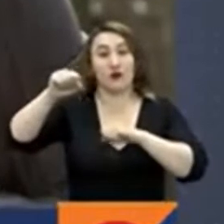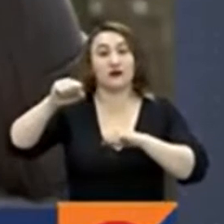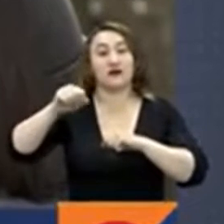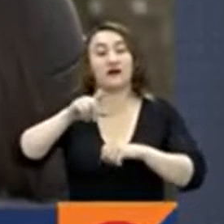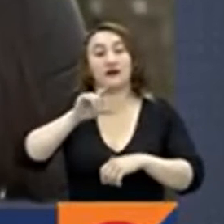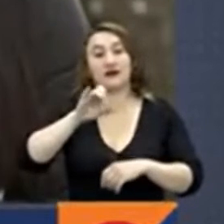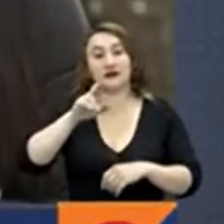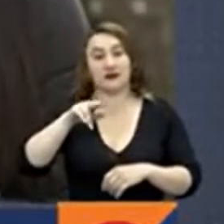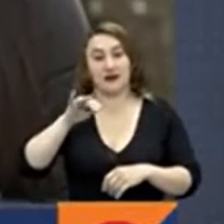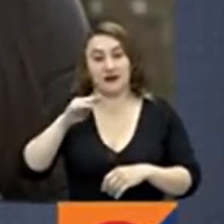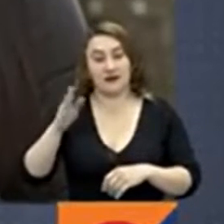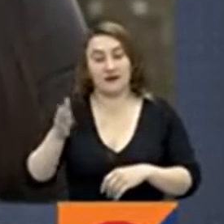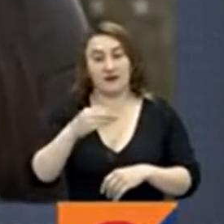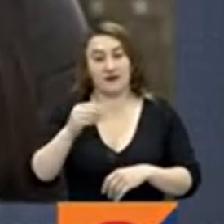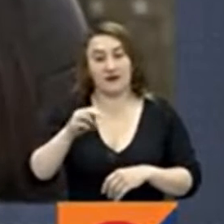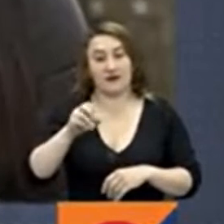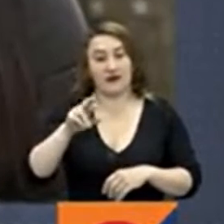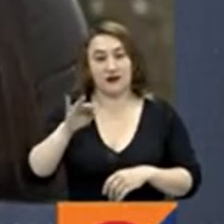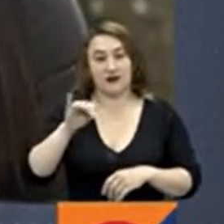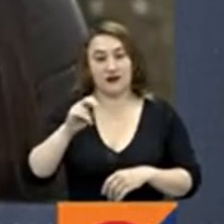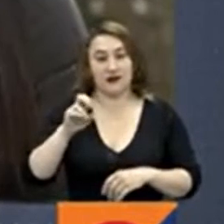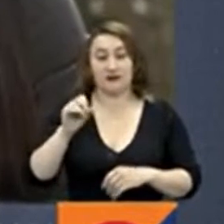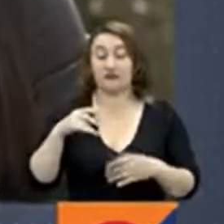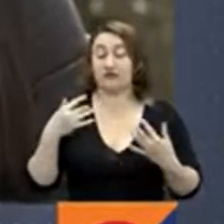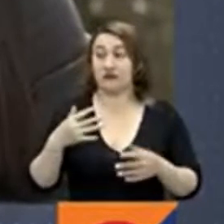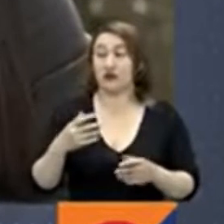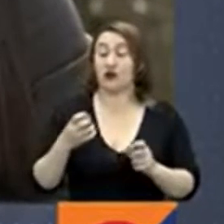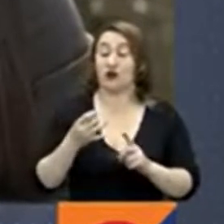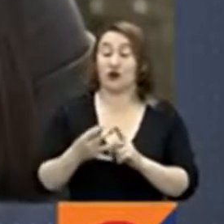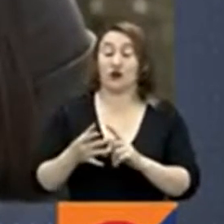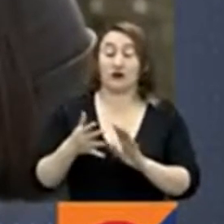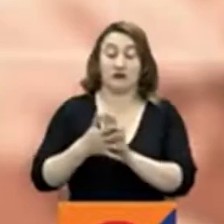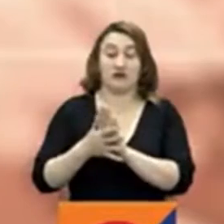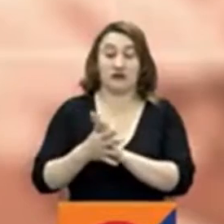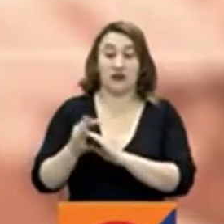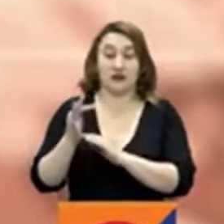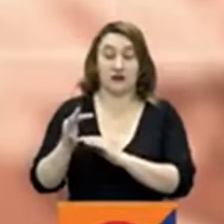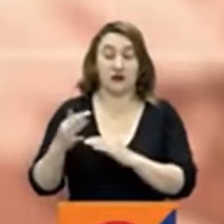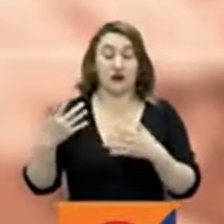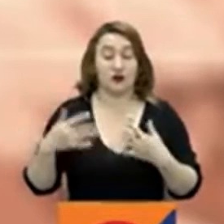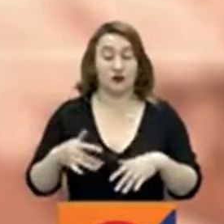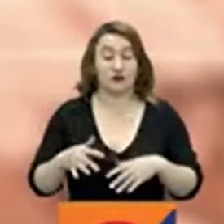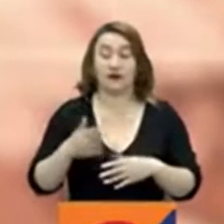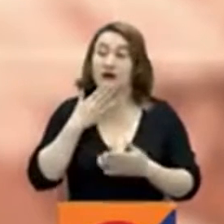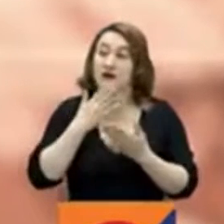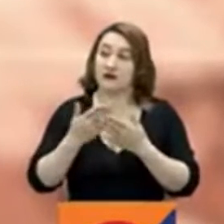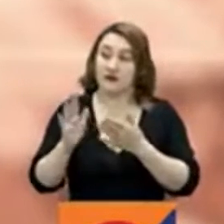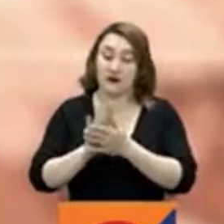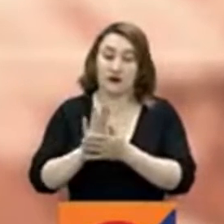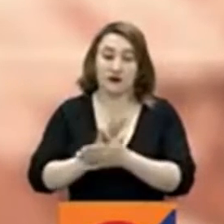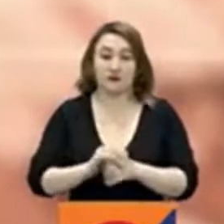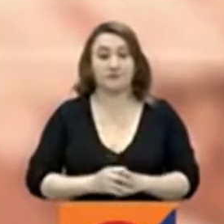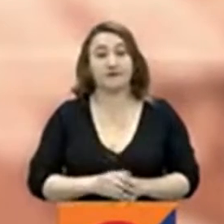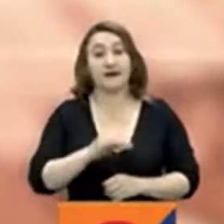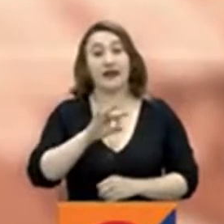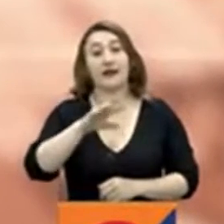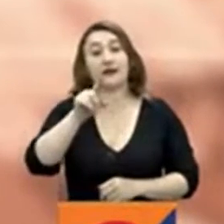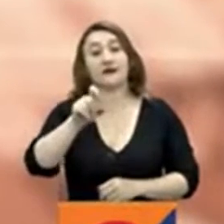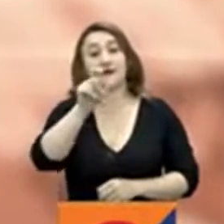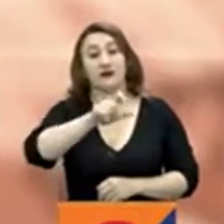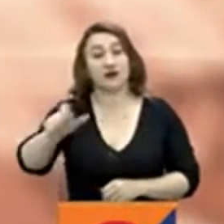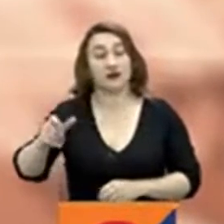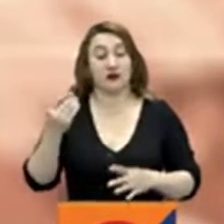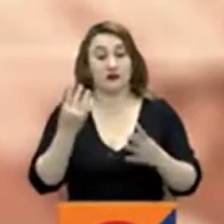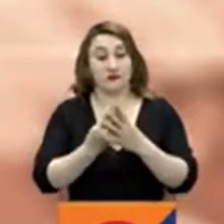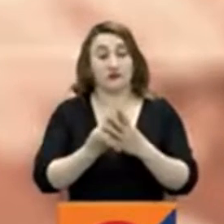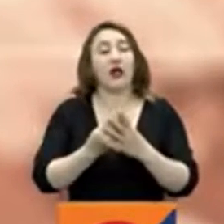RTVC Noticias, conectados 24/7. Duros testimonios, Lizeth, muchas gracias por la información. 36 detenidos se fugaron de una estación de policía